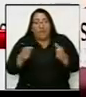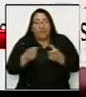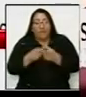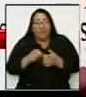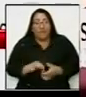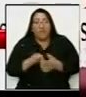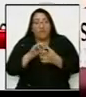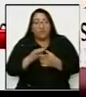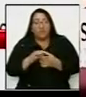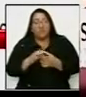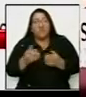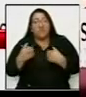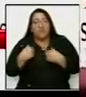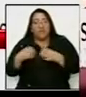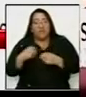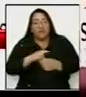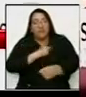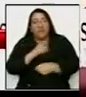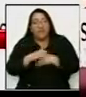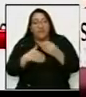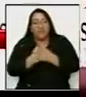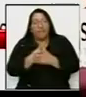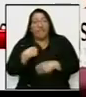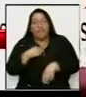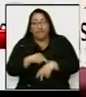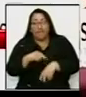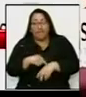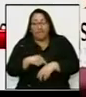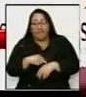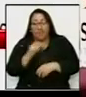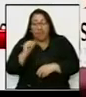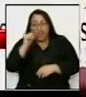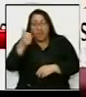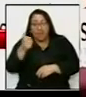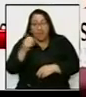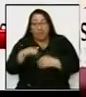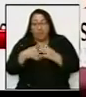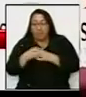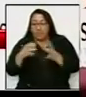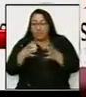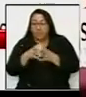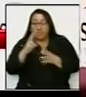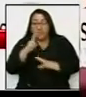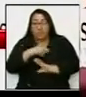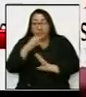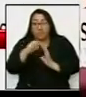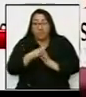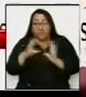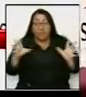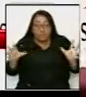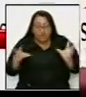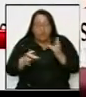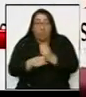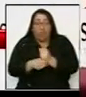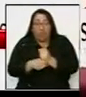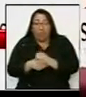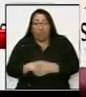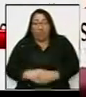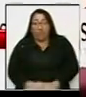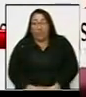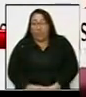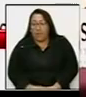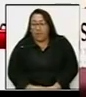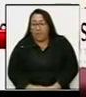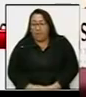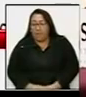especial, deberíamos hacer un esfuerzo, tenemos tiempo todavía para mañana, para integrar los dos proyectos en uno solo. Espero que eso se